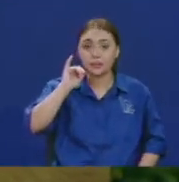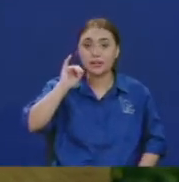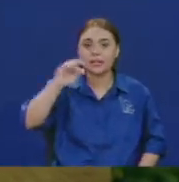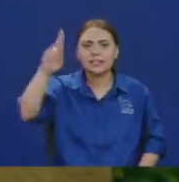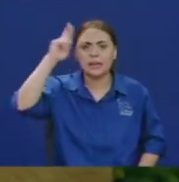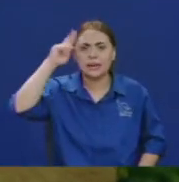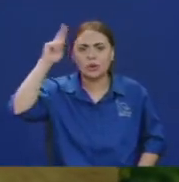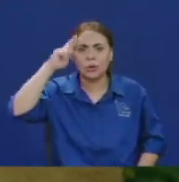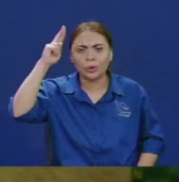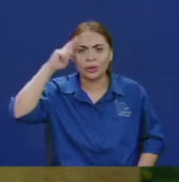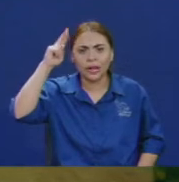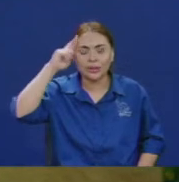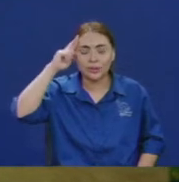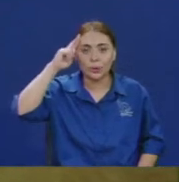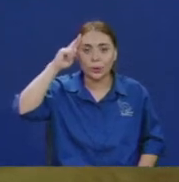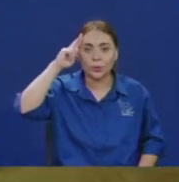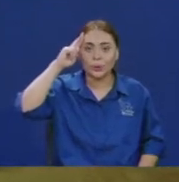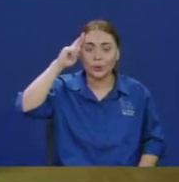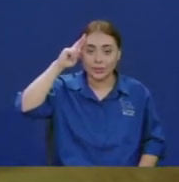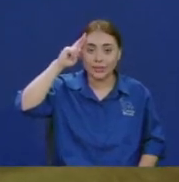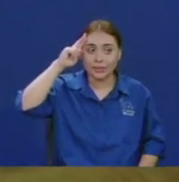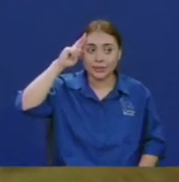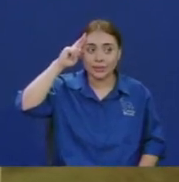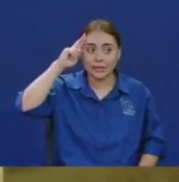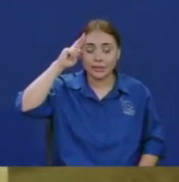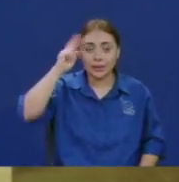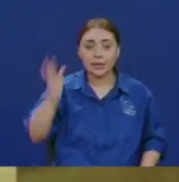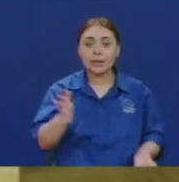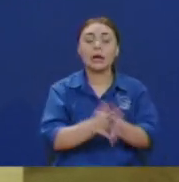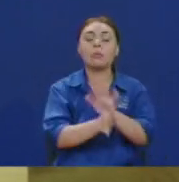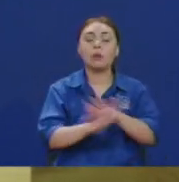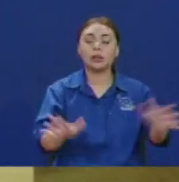diciendo en otras palabras es: si no te lo comes, no te resucito.